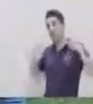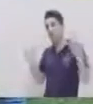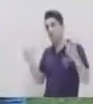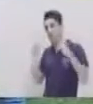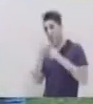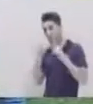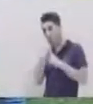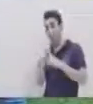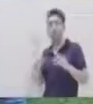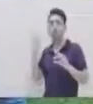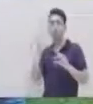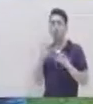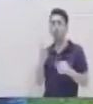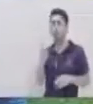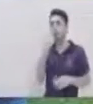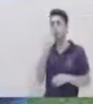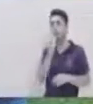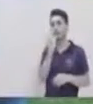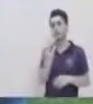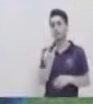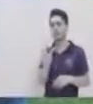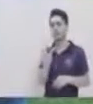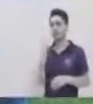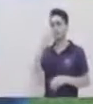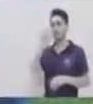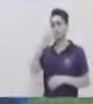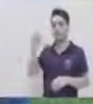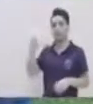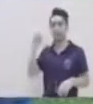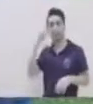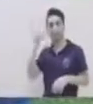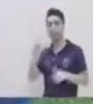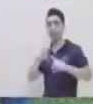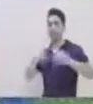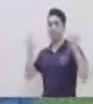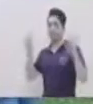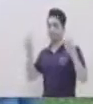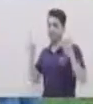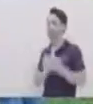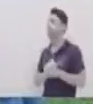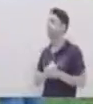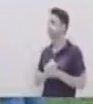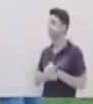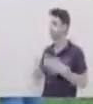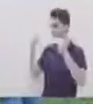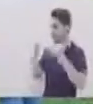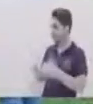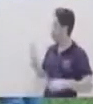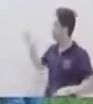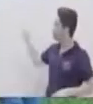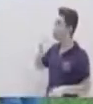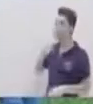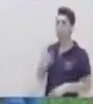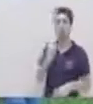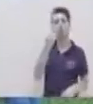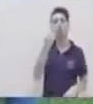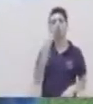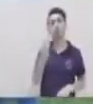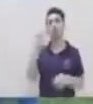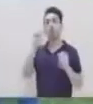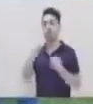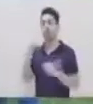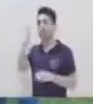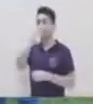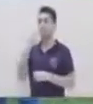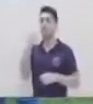palabras como monosílabos, como T y T, para hacer esa diferencia. Claro. Luego tenemos número, que como bien dijiste